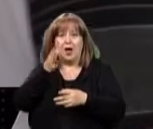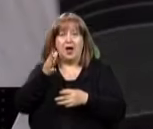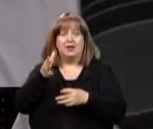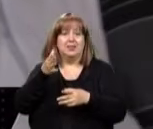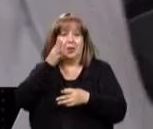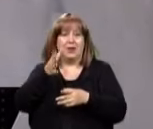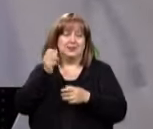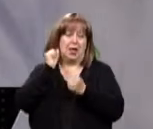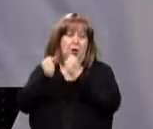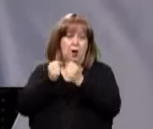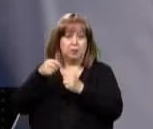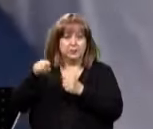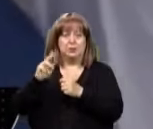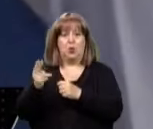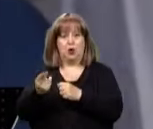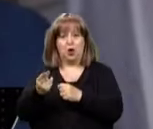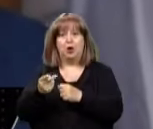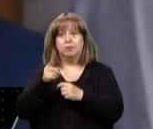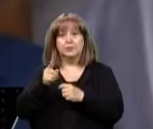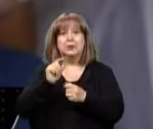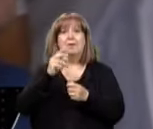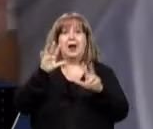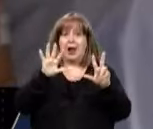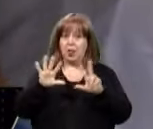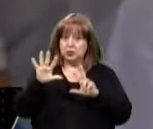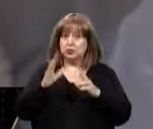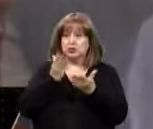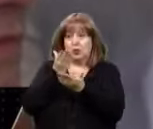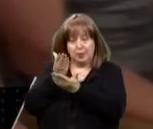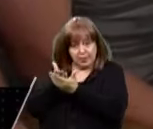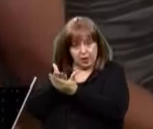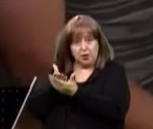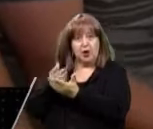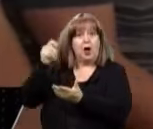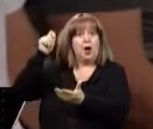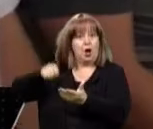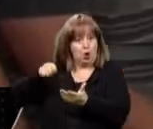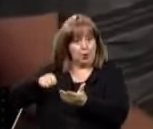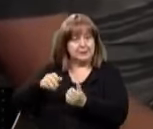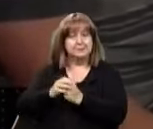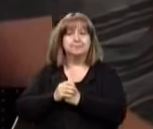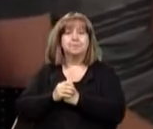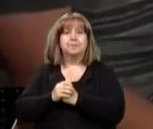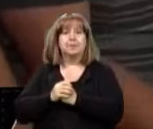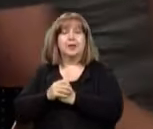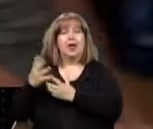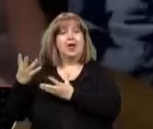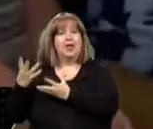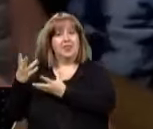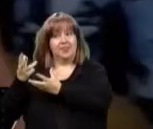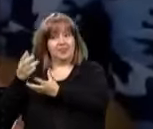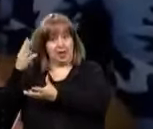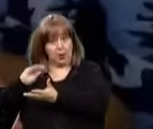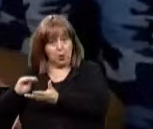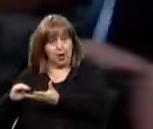la de tener la condena de prisión perpetua para los 8 pidieron eso, ¿no? En cambio, por parte de la defensa, recordemos que